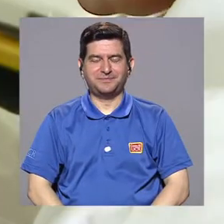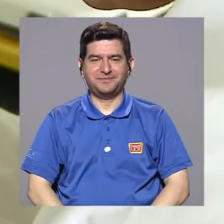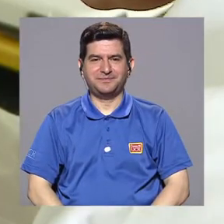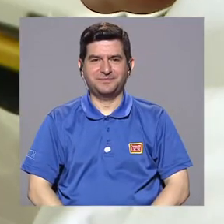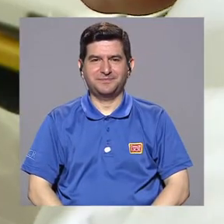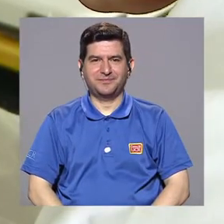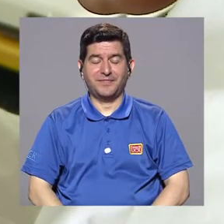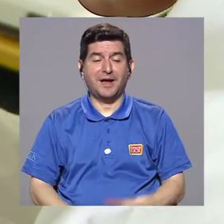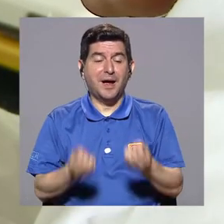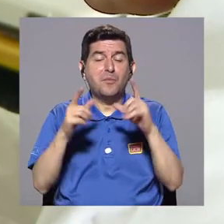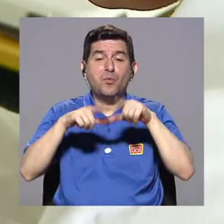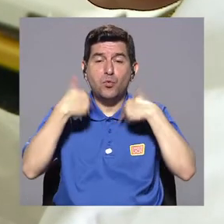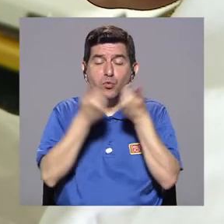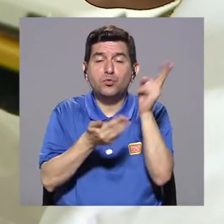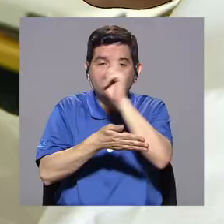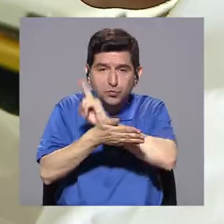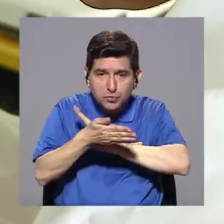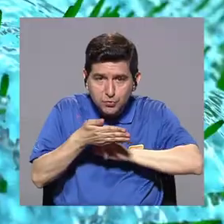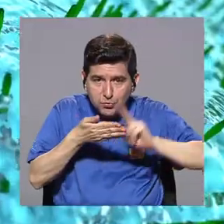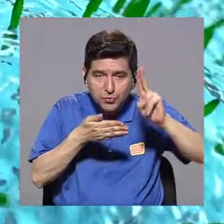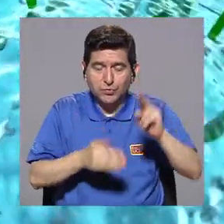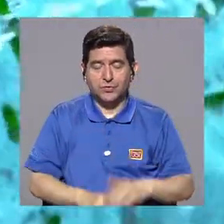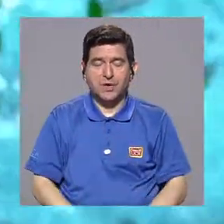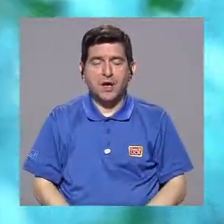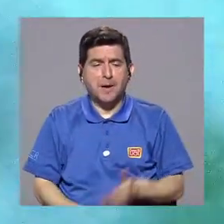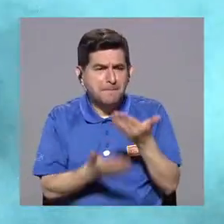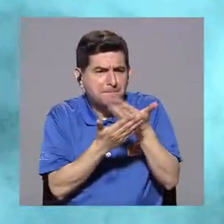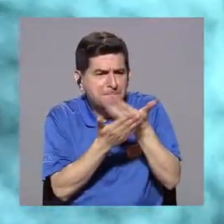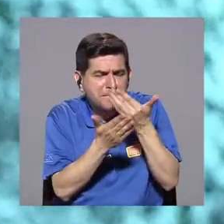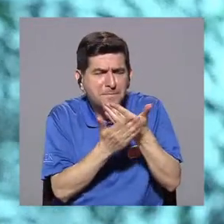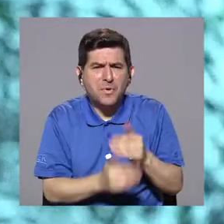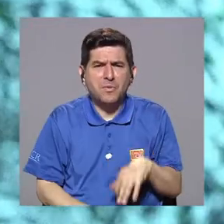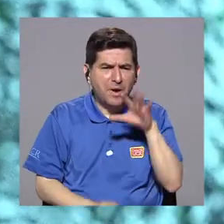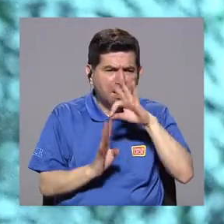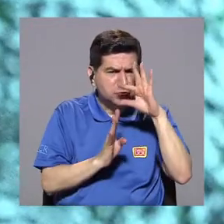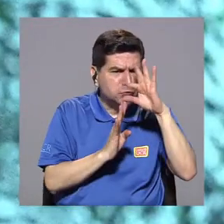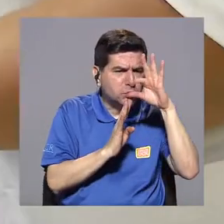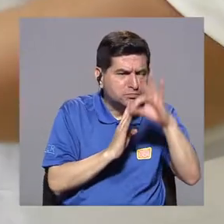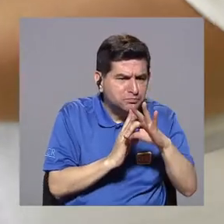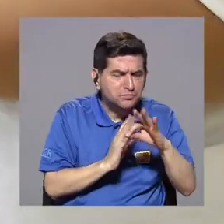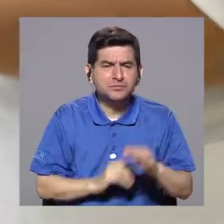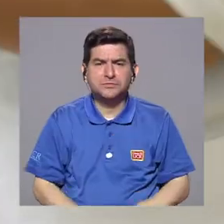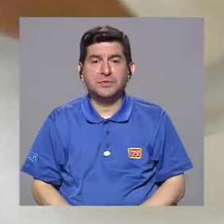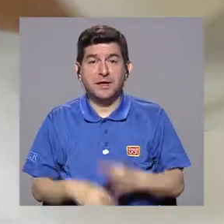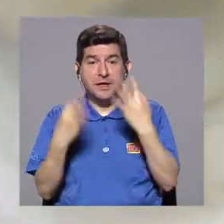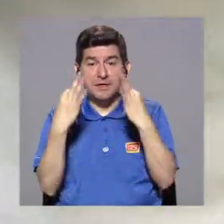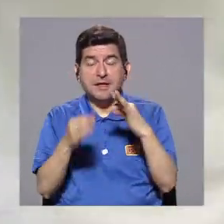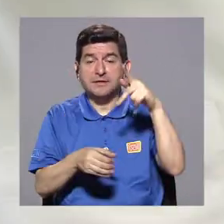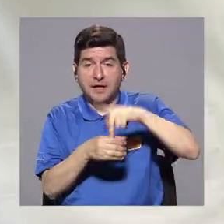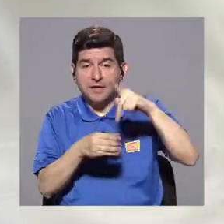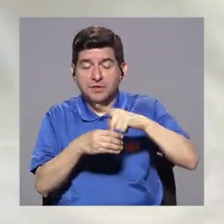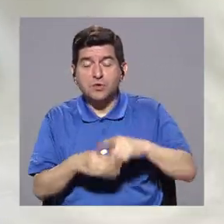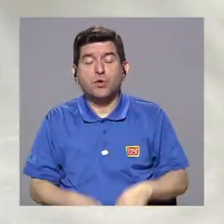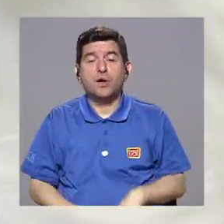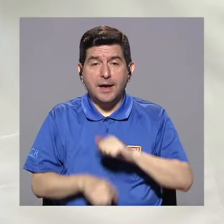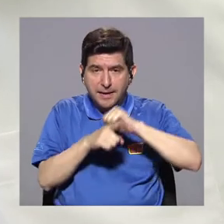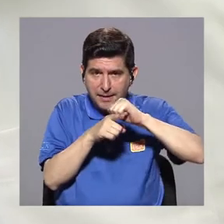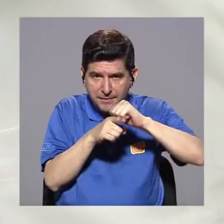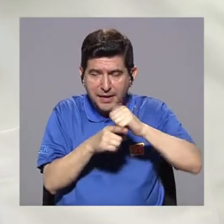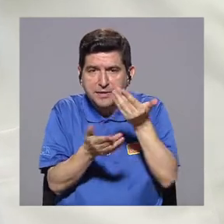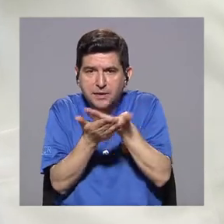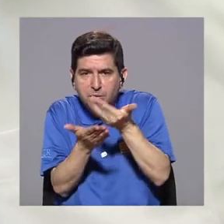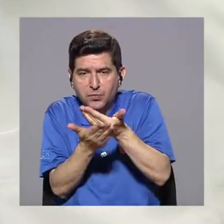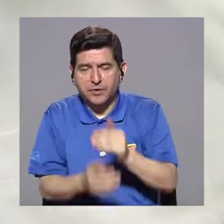del planeta, ¿verdad? Entonces hay muchos grupos de universidades que están probando estas alternativas y formando parte de